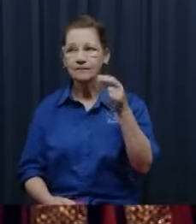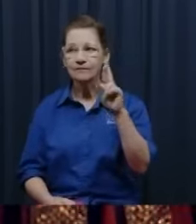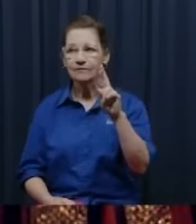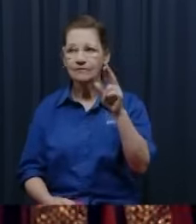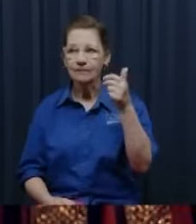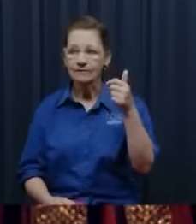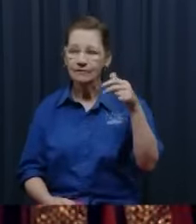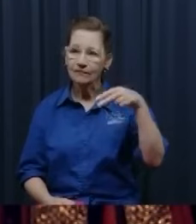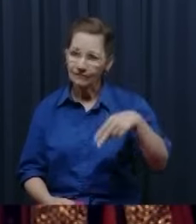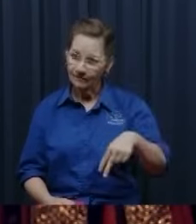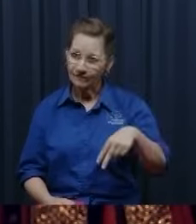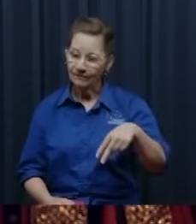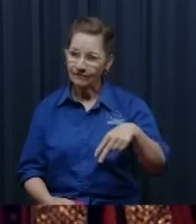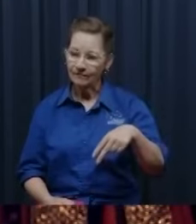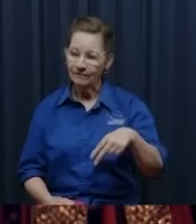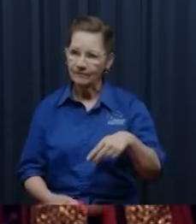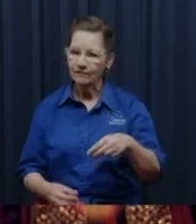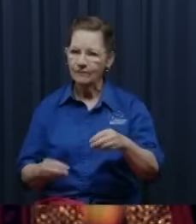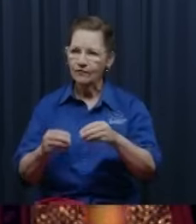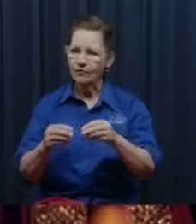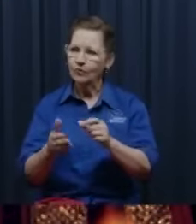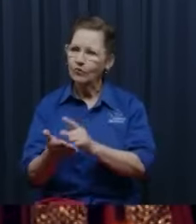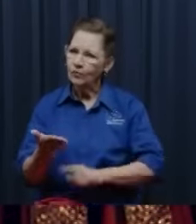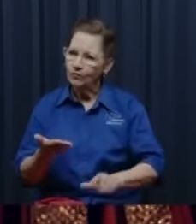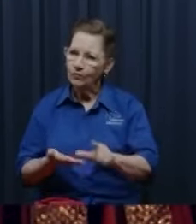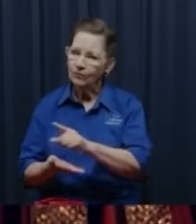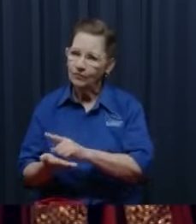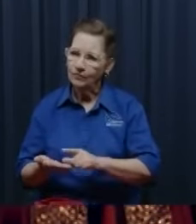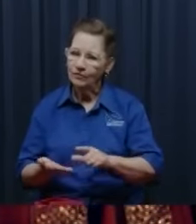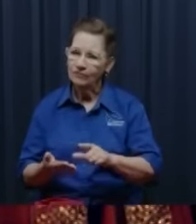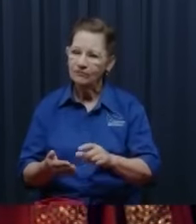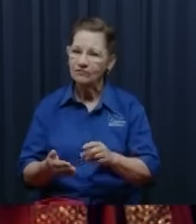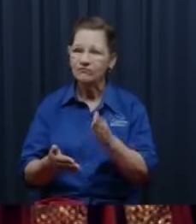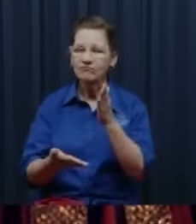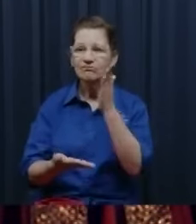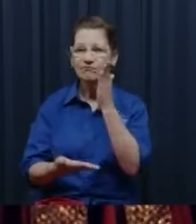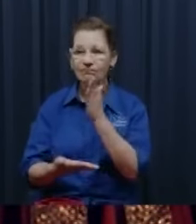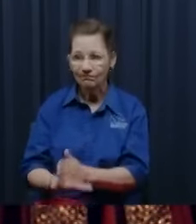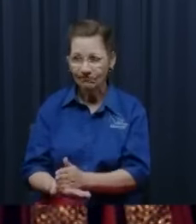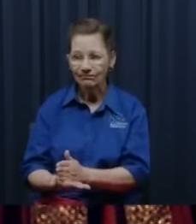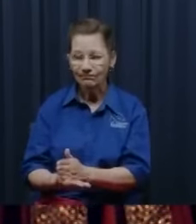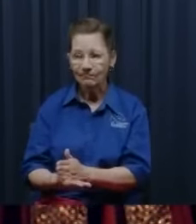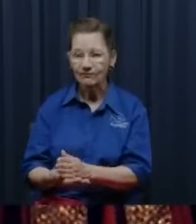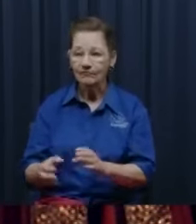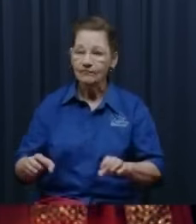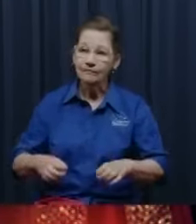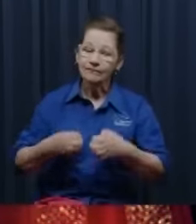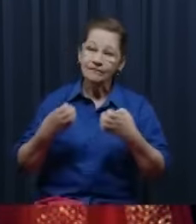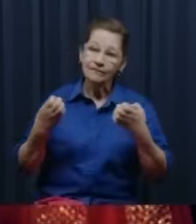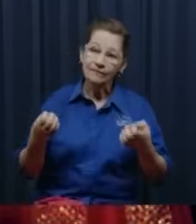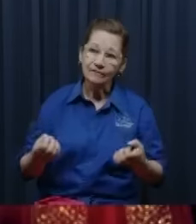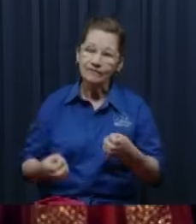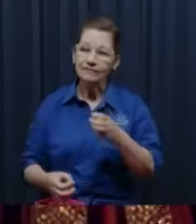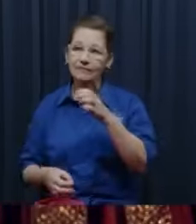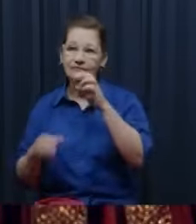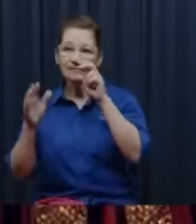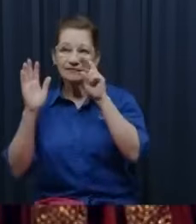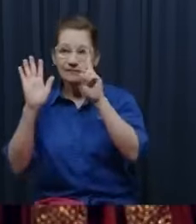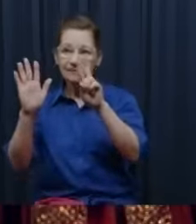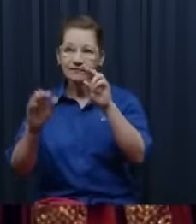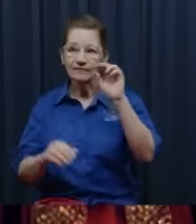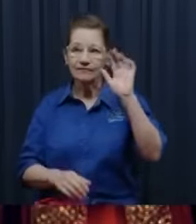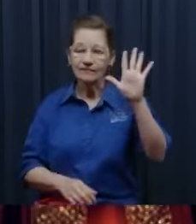tierra donde se había quedado estancado Ahí se quedó estancado en arán Y entonces 75 años después de